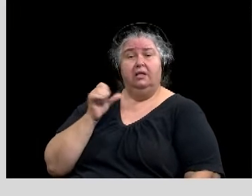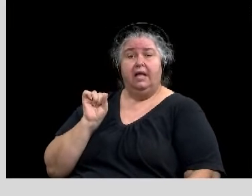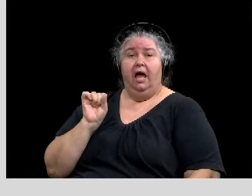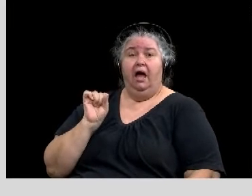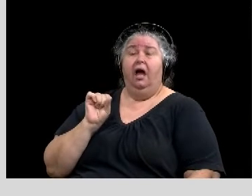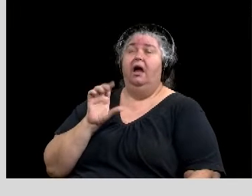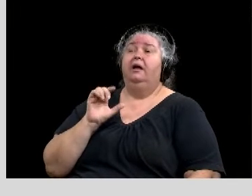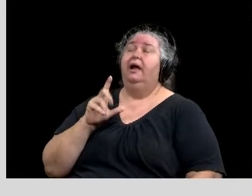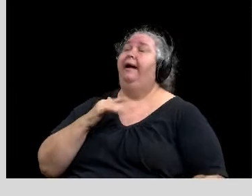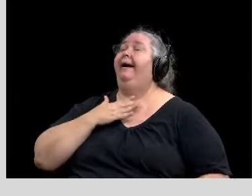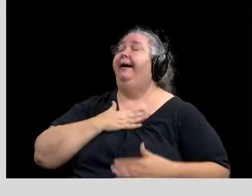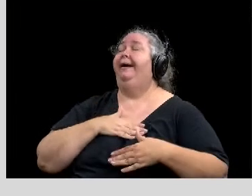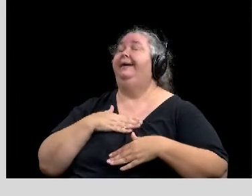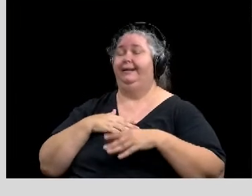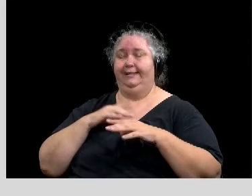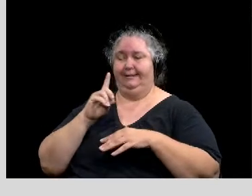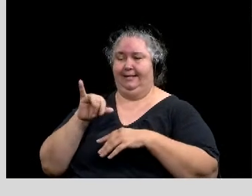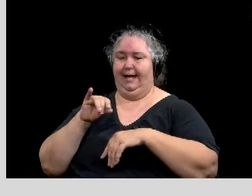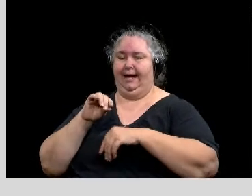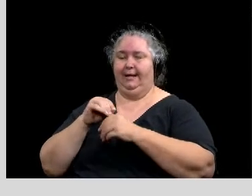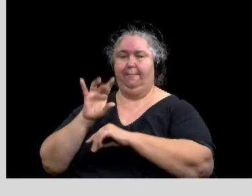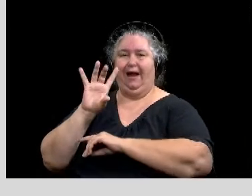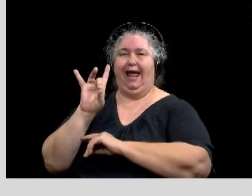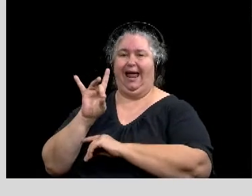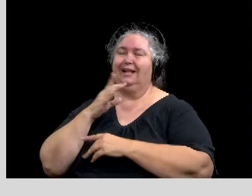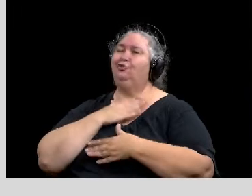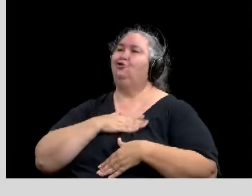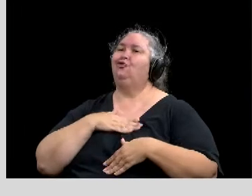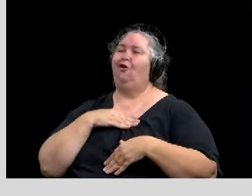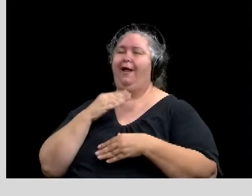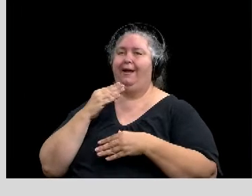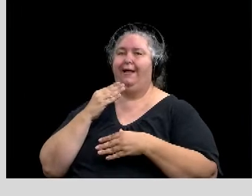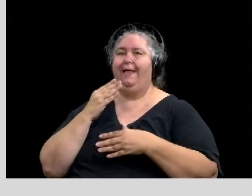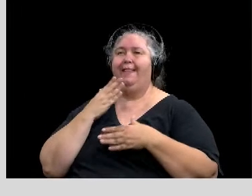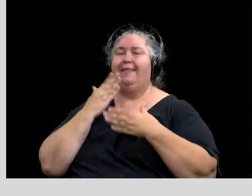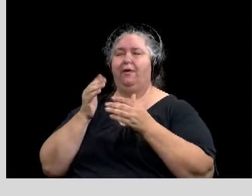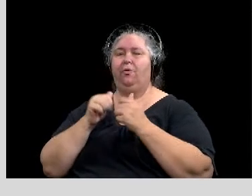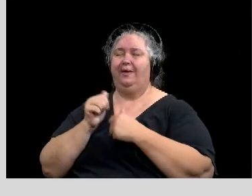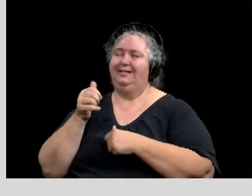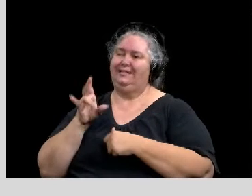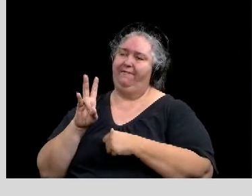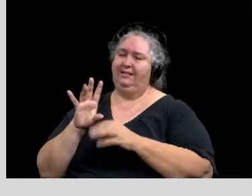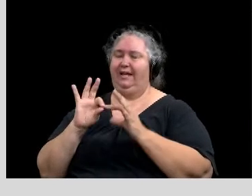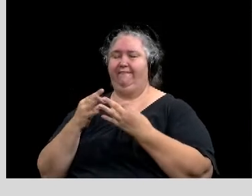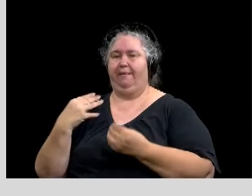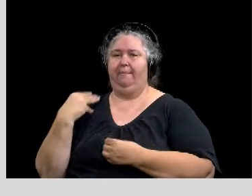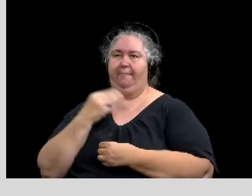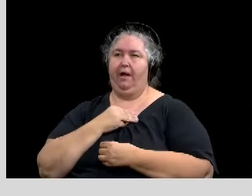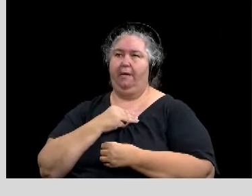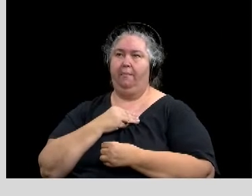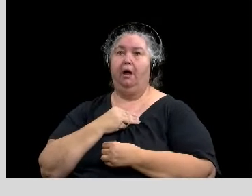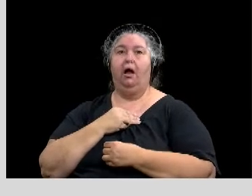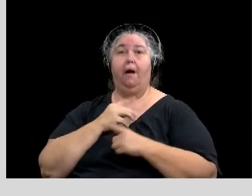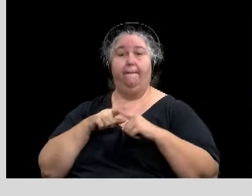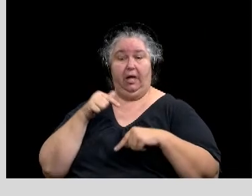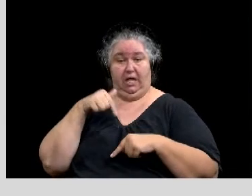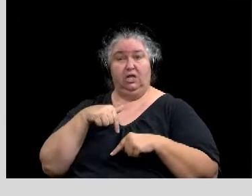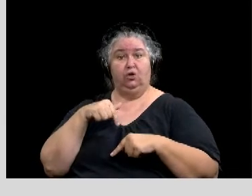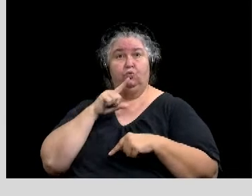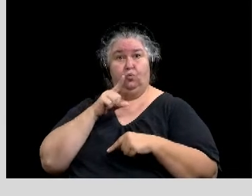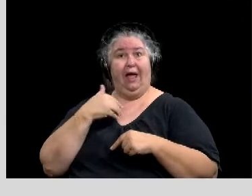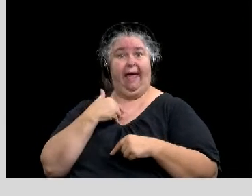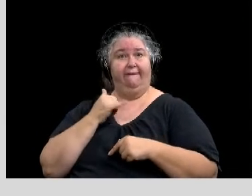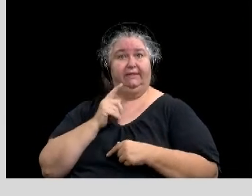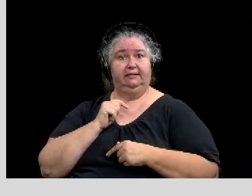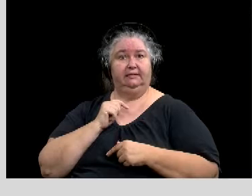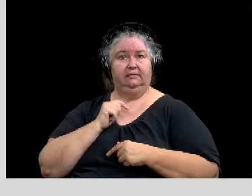era negativo el 8 día 8 no fueron